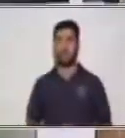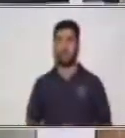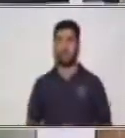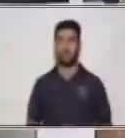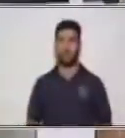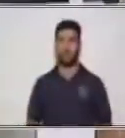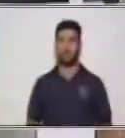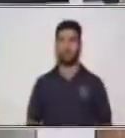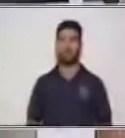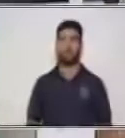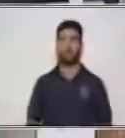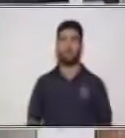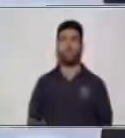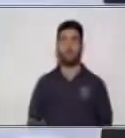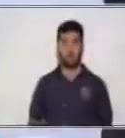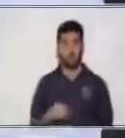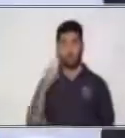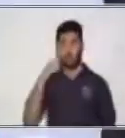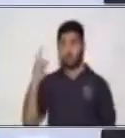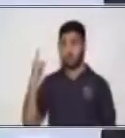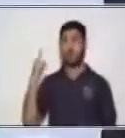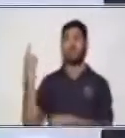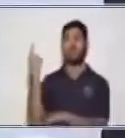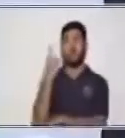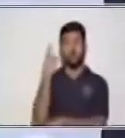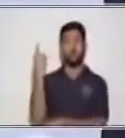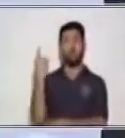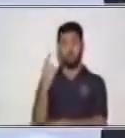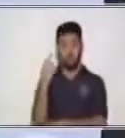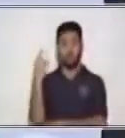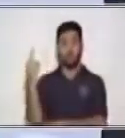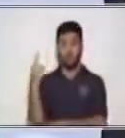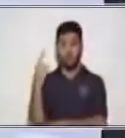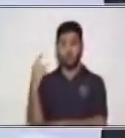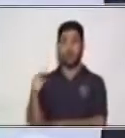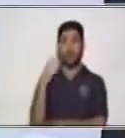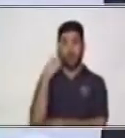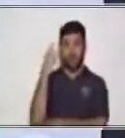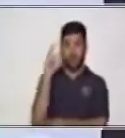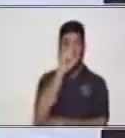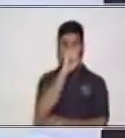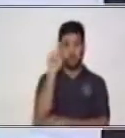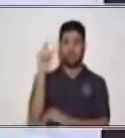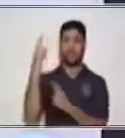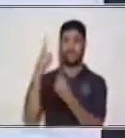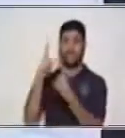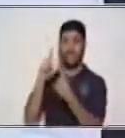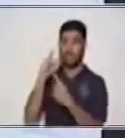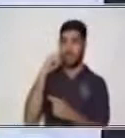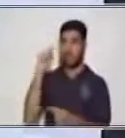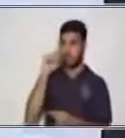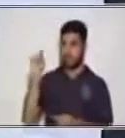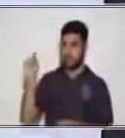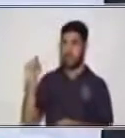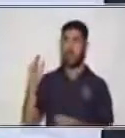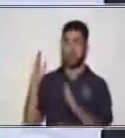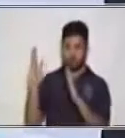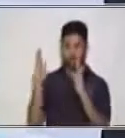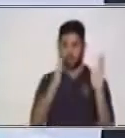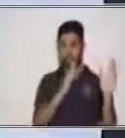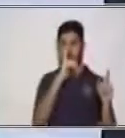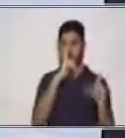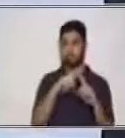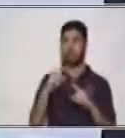otro quetzal. Es muy importante acá. Está en letras y acá está en números. Quiero que